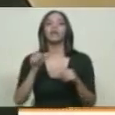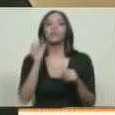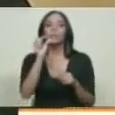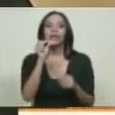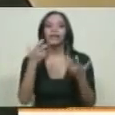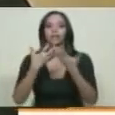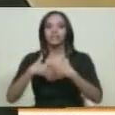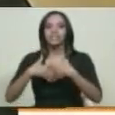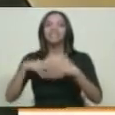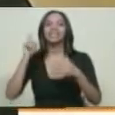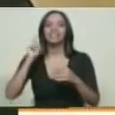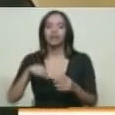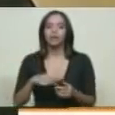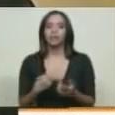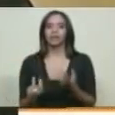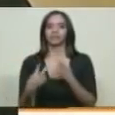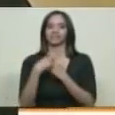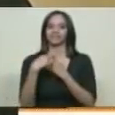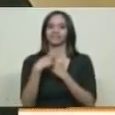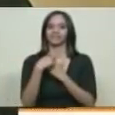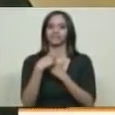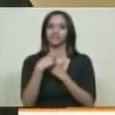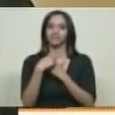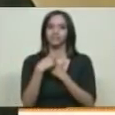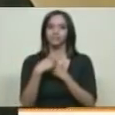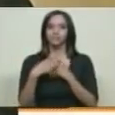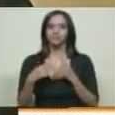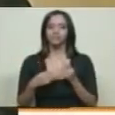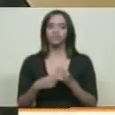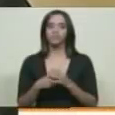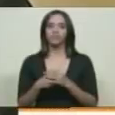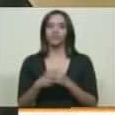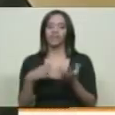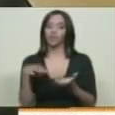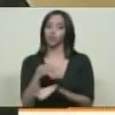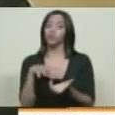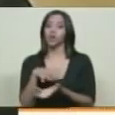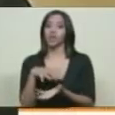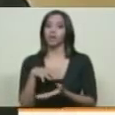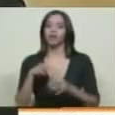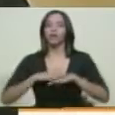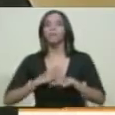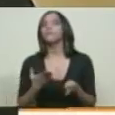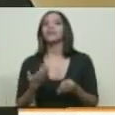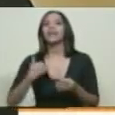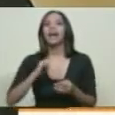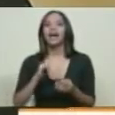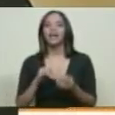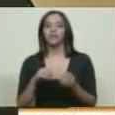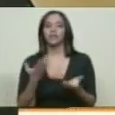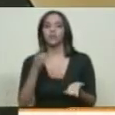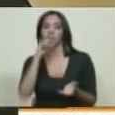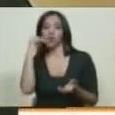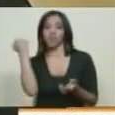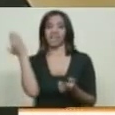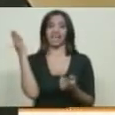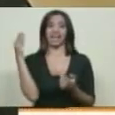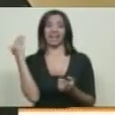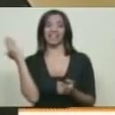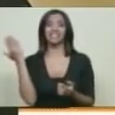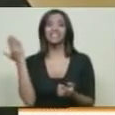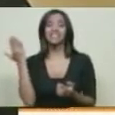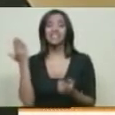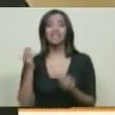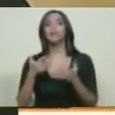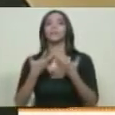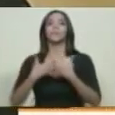también padece gran parte de estas medidas. Porque hay una oligarquía empresarial en este país, una oligarquía que